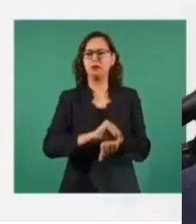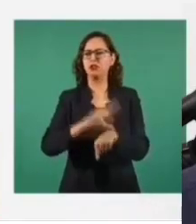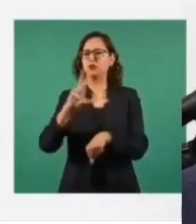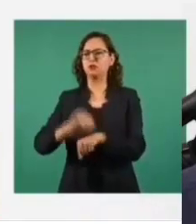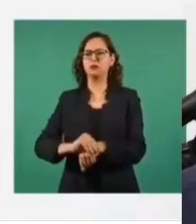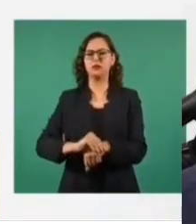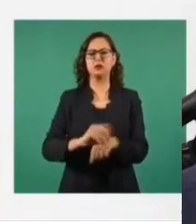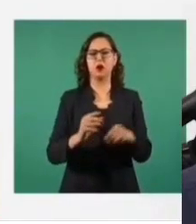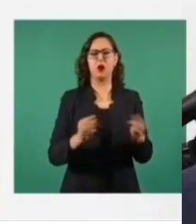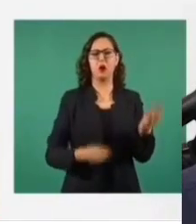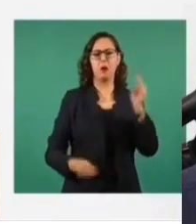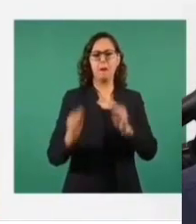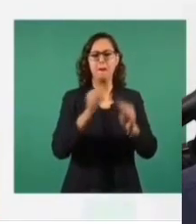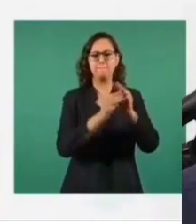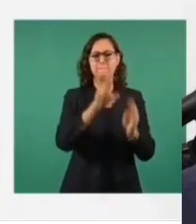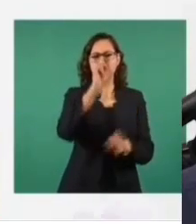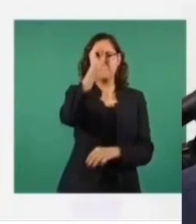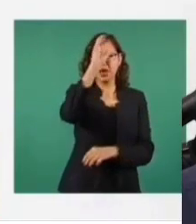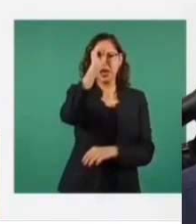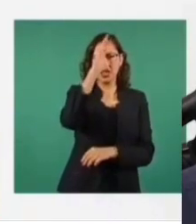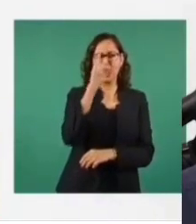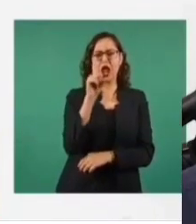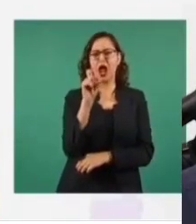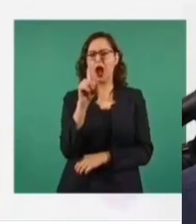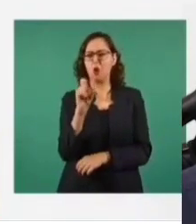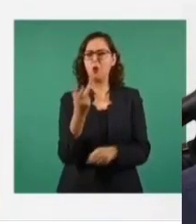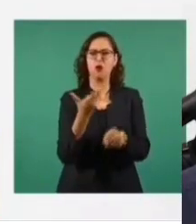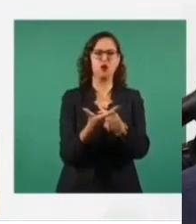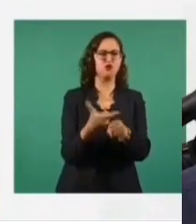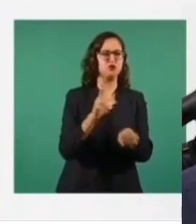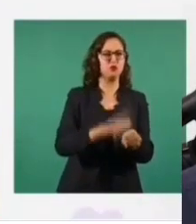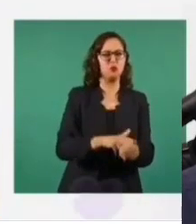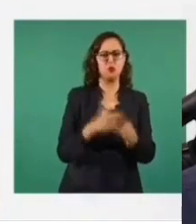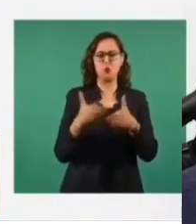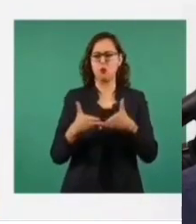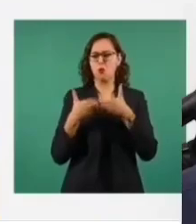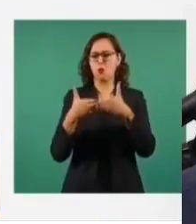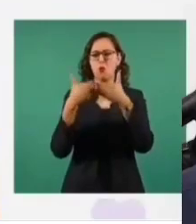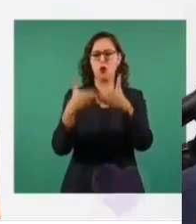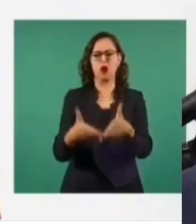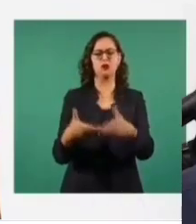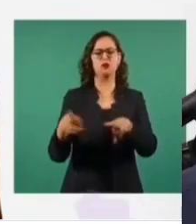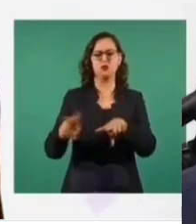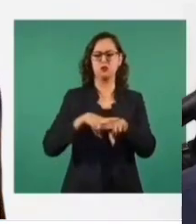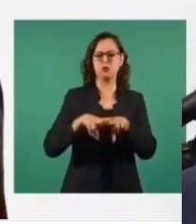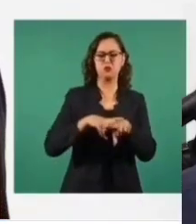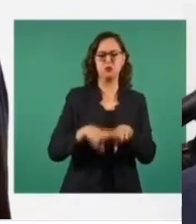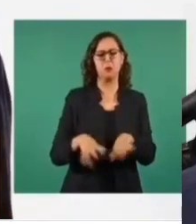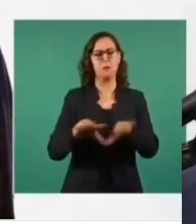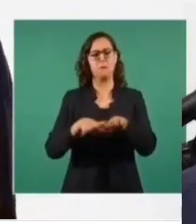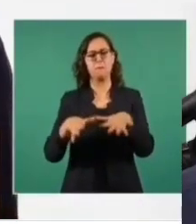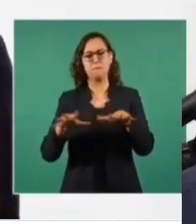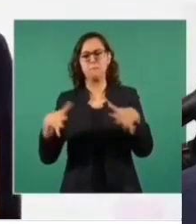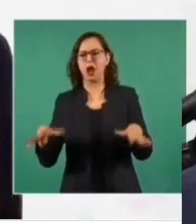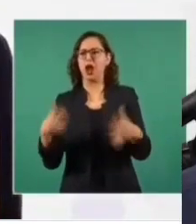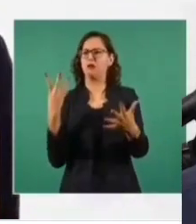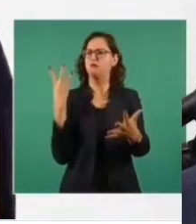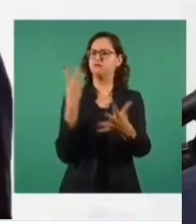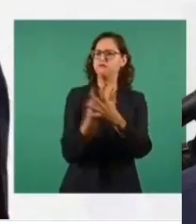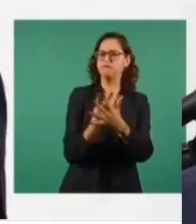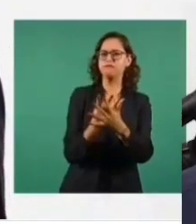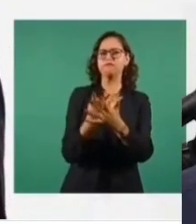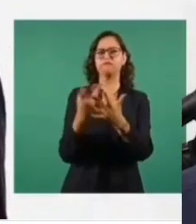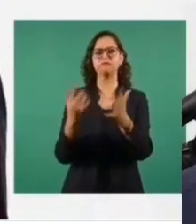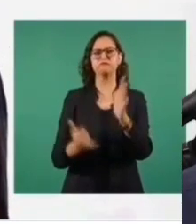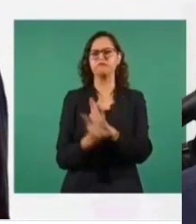agua, hospitales, puertos, vías férreas, playas, reclusorios